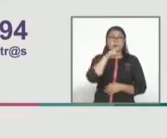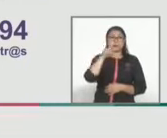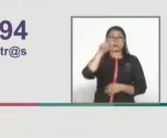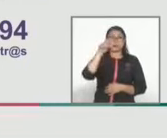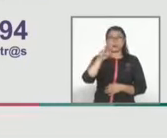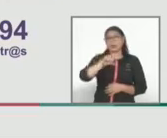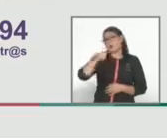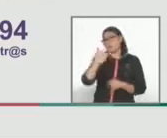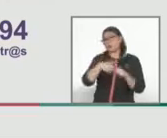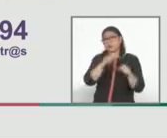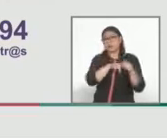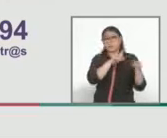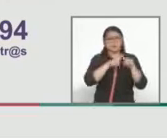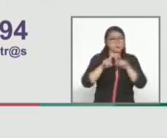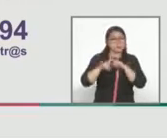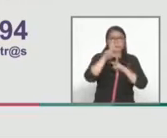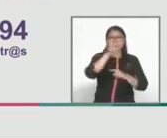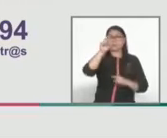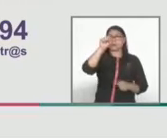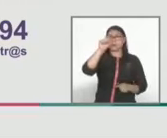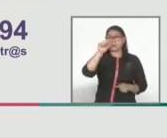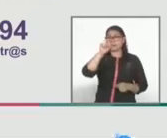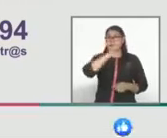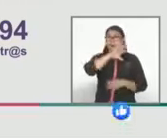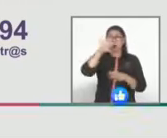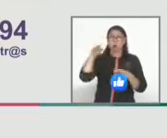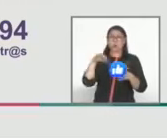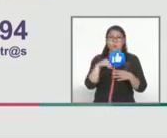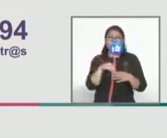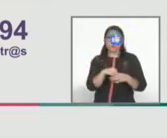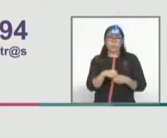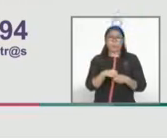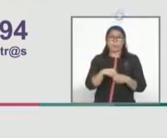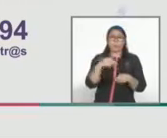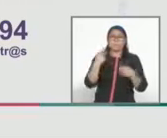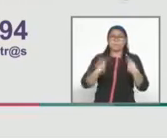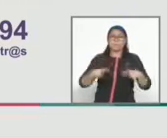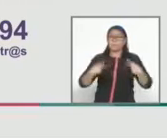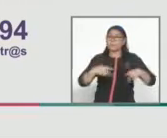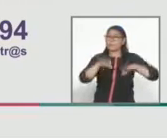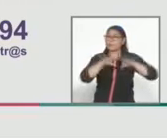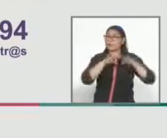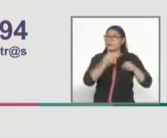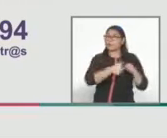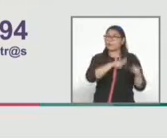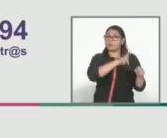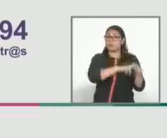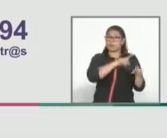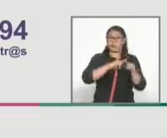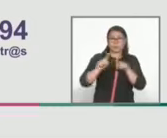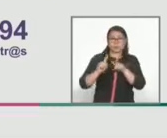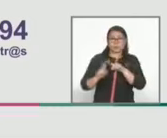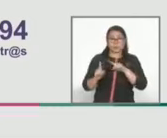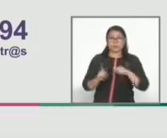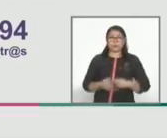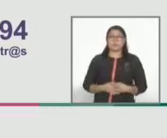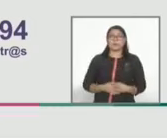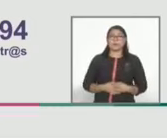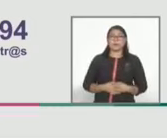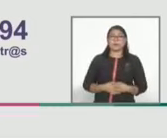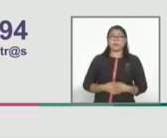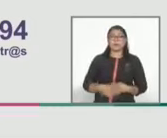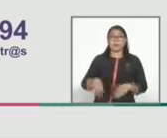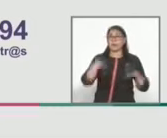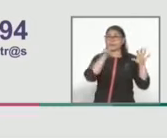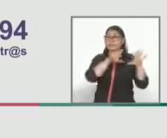160. Asimismo, reportamos un acumulado de personal de salud que ha dado positivo a la prueba COVID-19 en un total